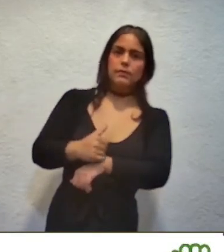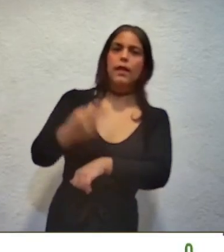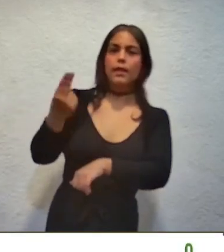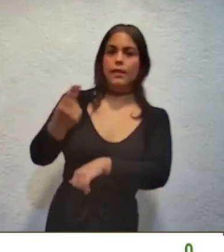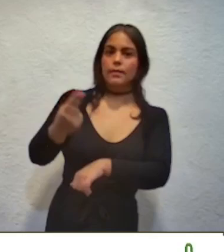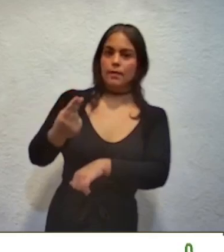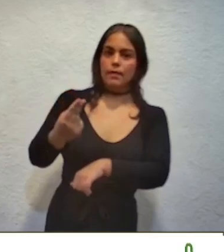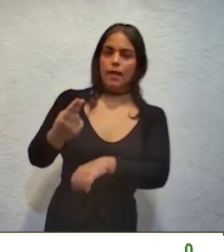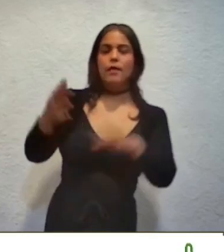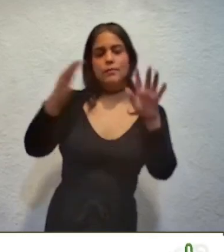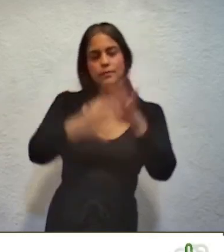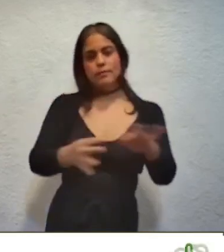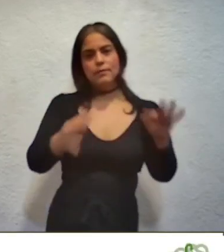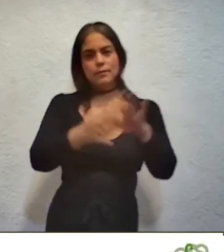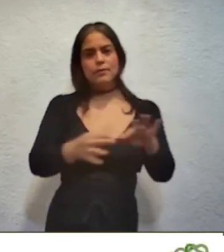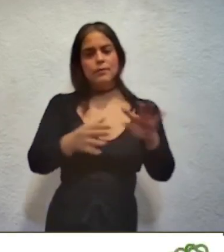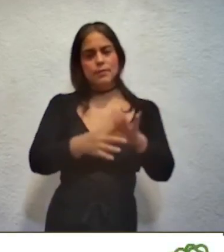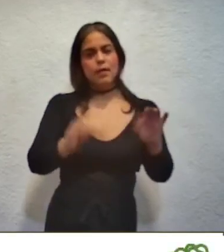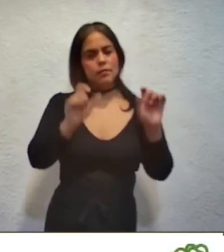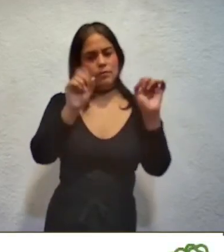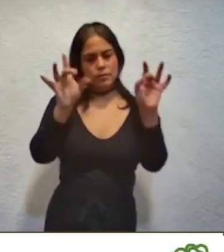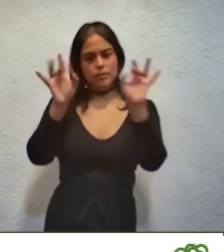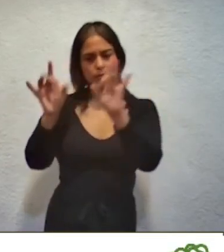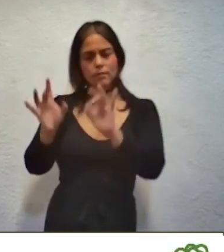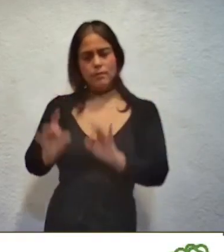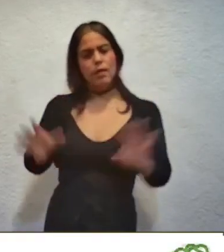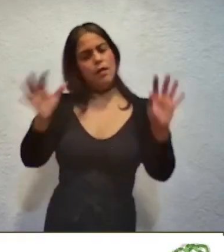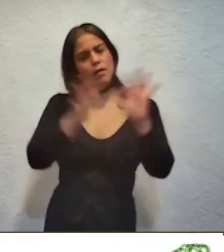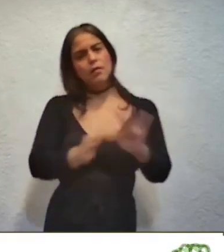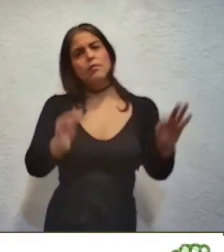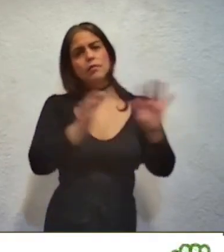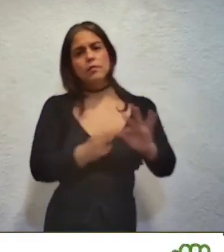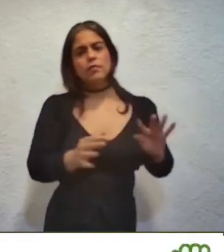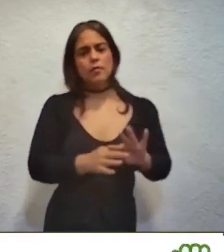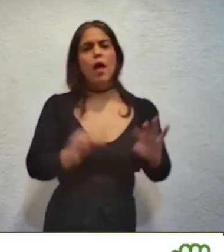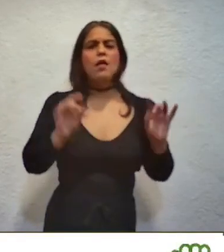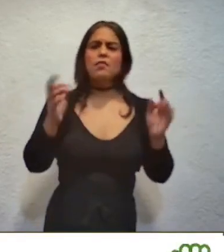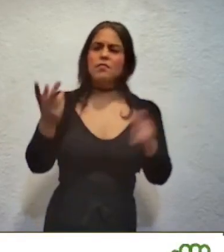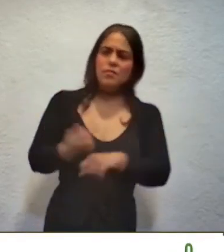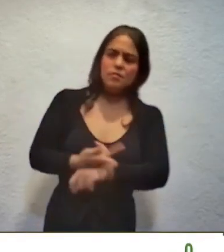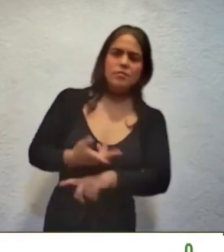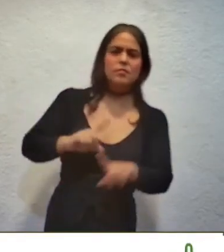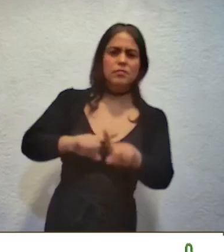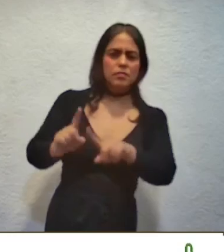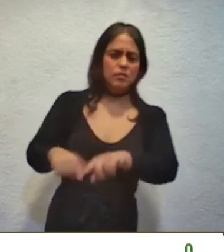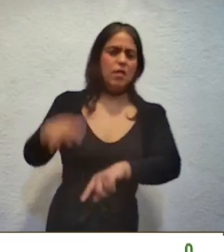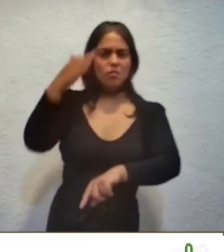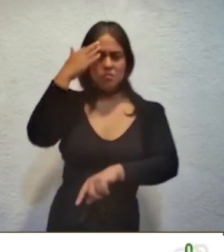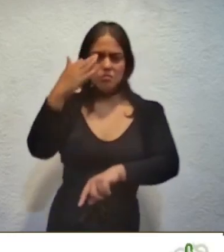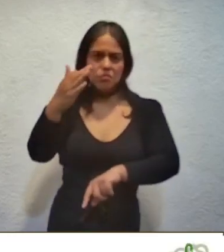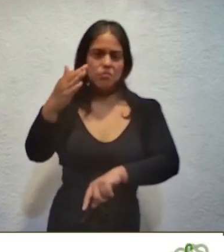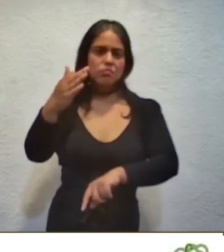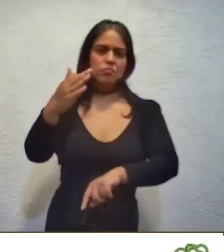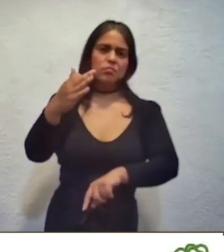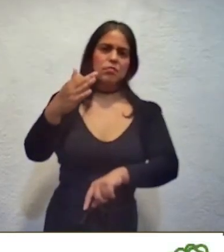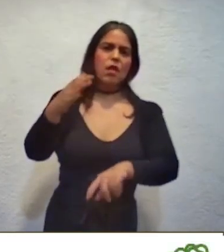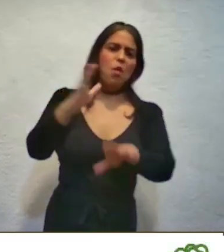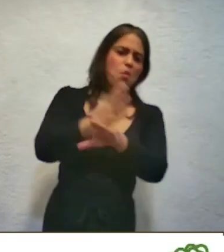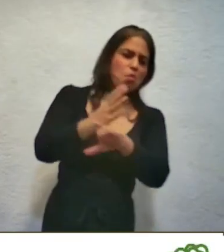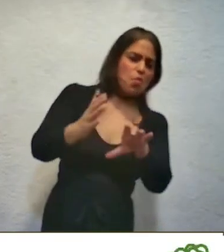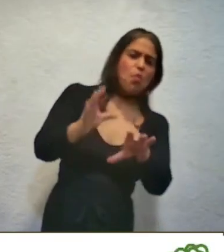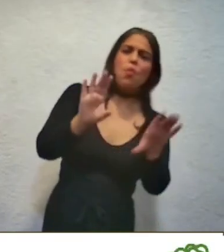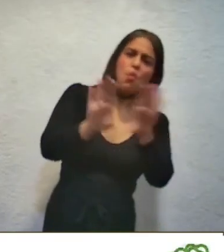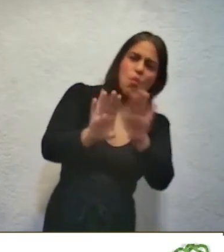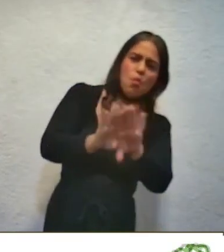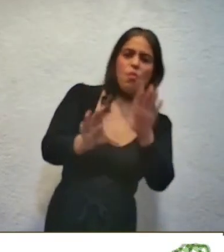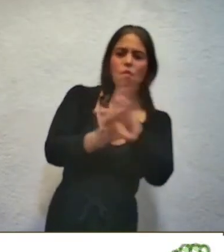narración clara de los hechos denunciados, expresando con precisión las circunstancias de tiempo, modo y lugar en que